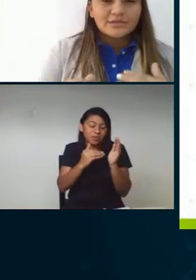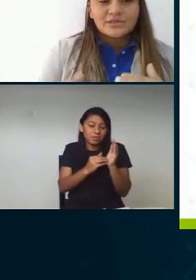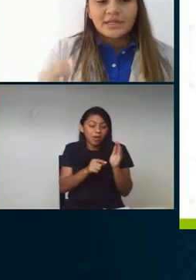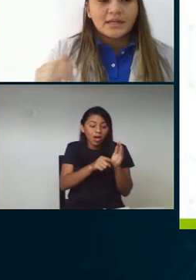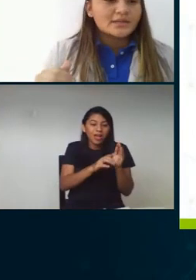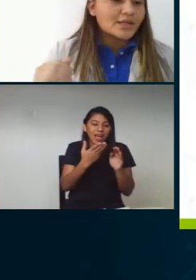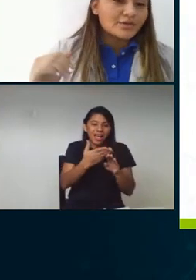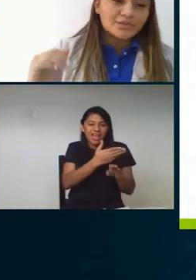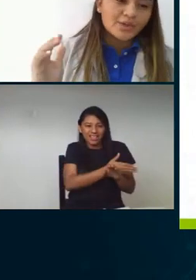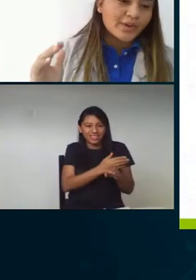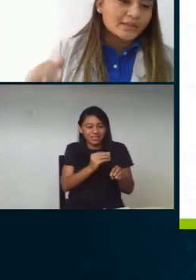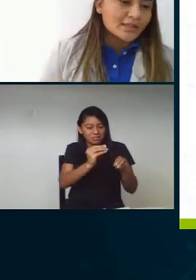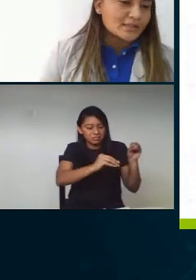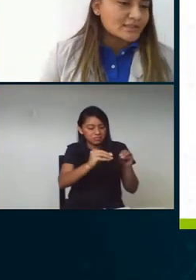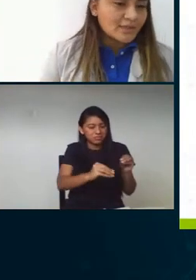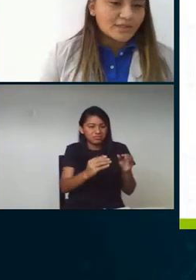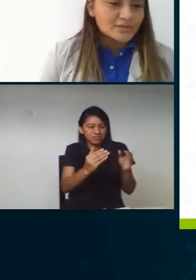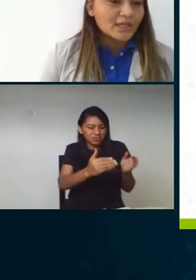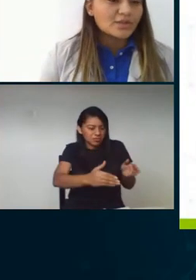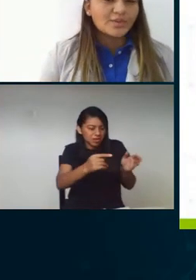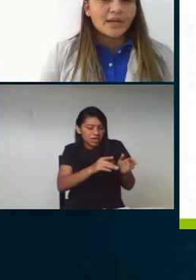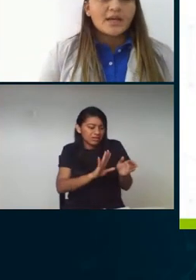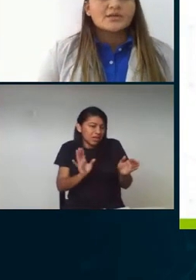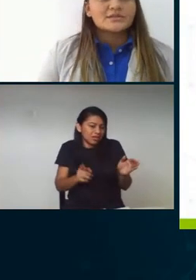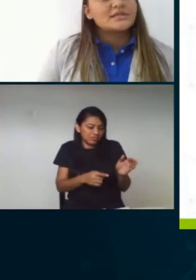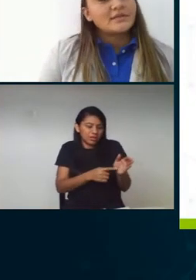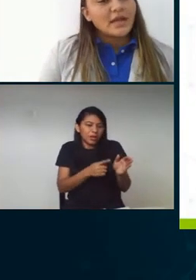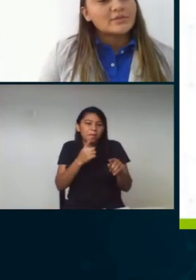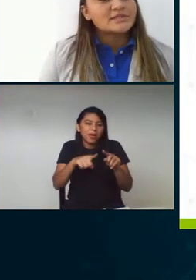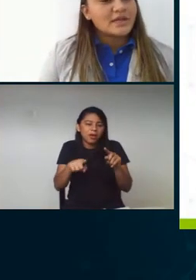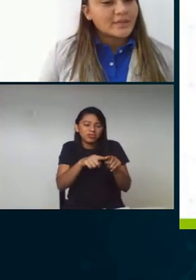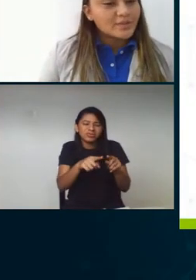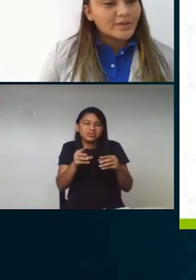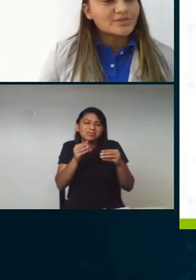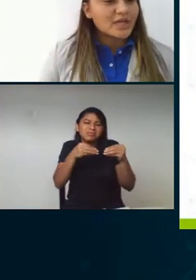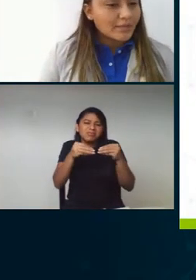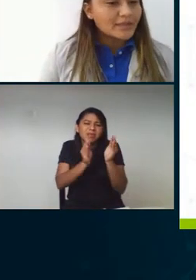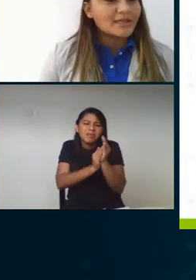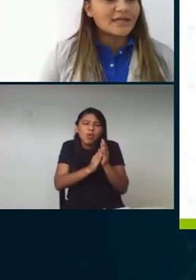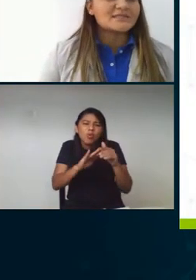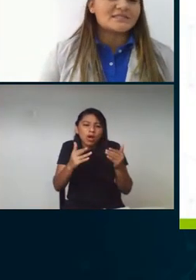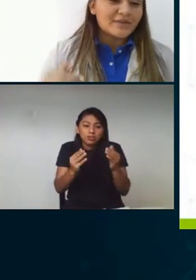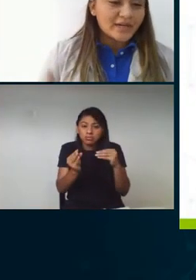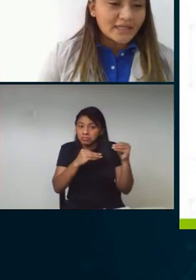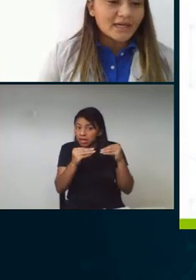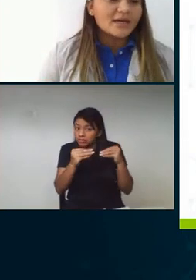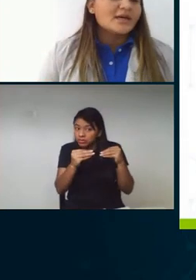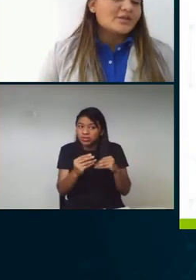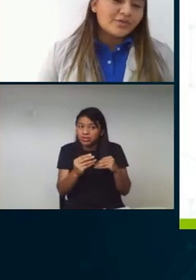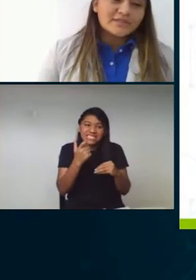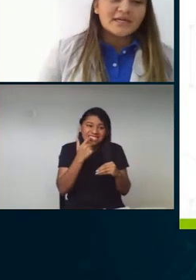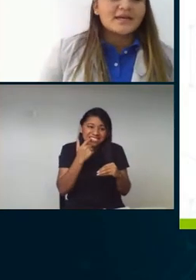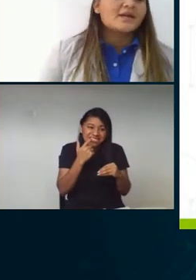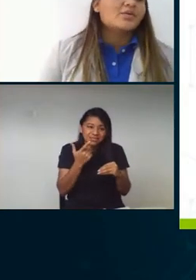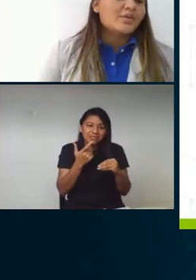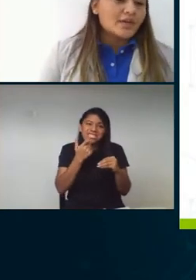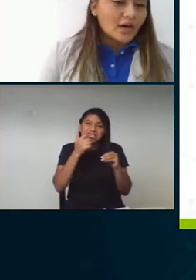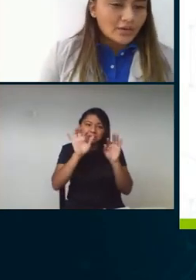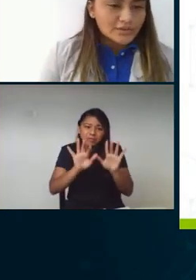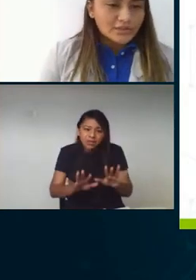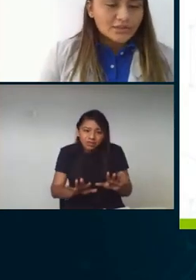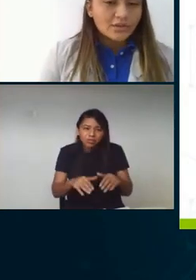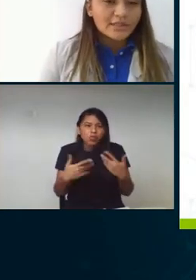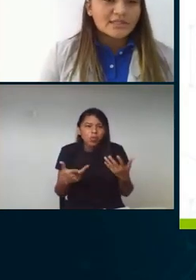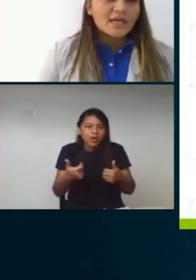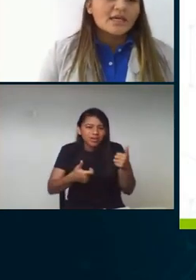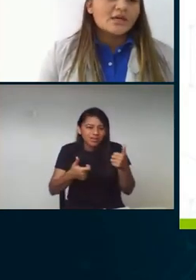de apartamentos tienen entre 2,50 a 3 metros de altura, entonces tendríamos que saber más o menos qué material se llevaría, dónde estarían